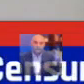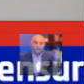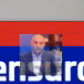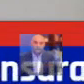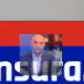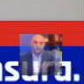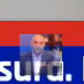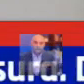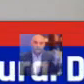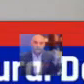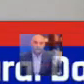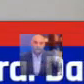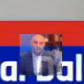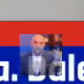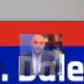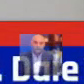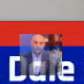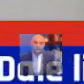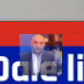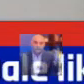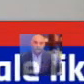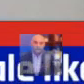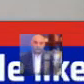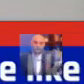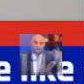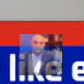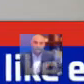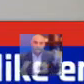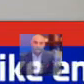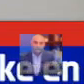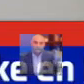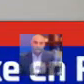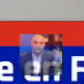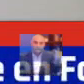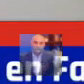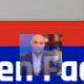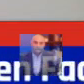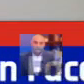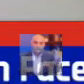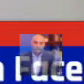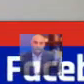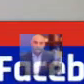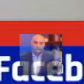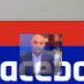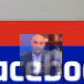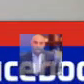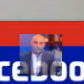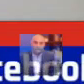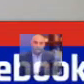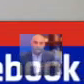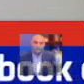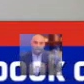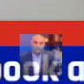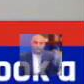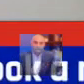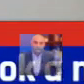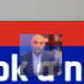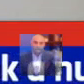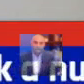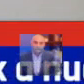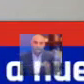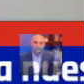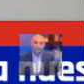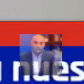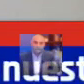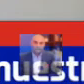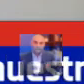temporadas de un año, es decir, 18 años ahí, y es las únicas opciones que